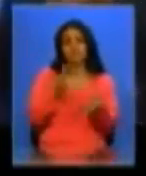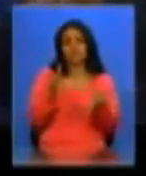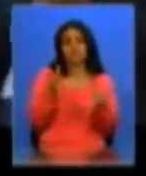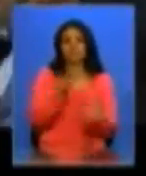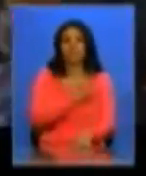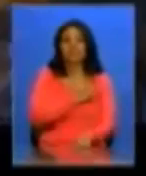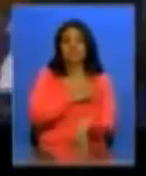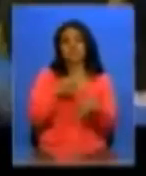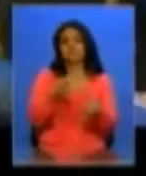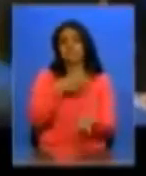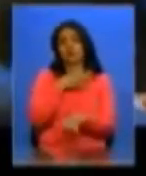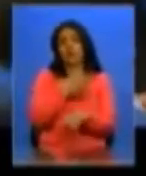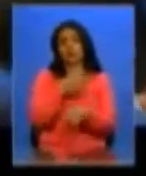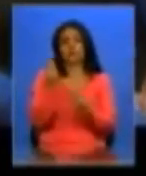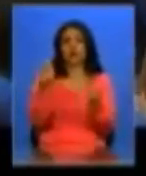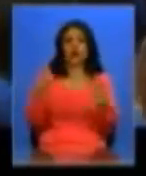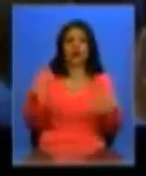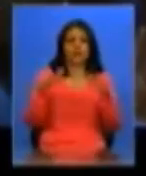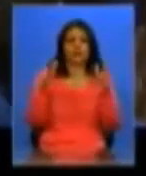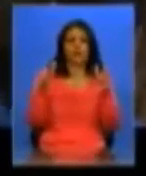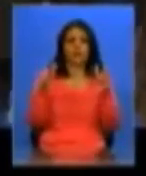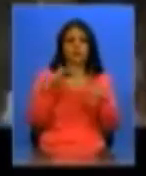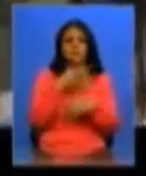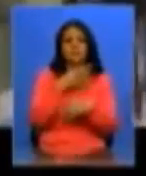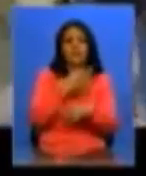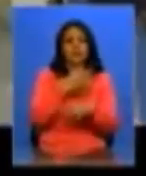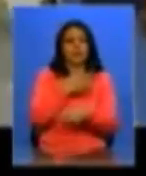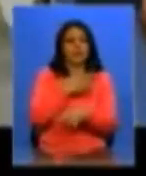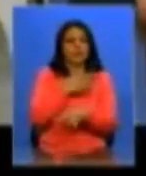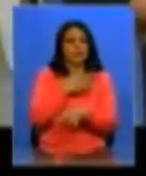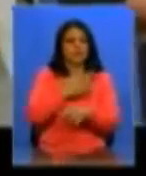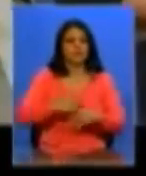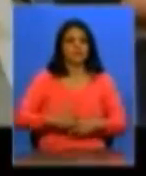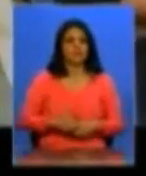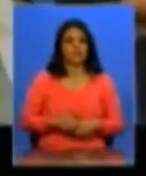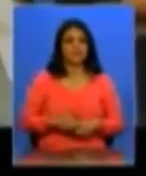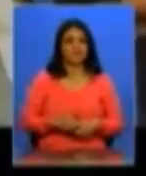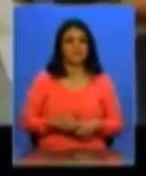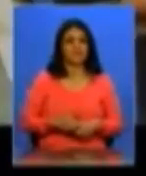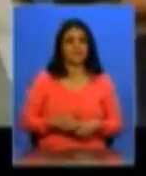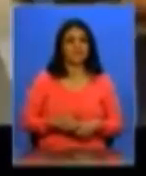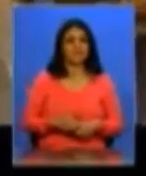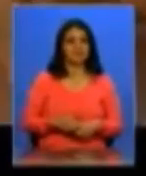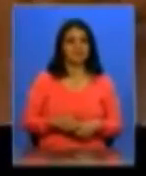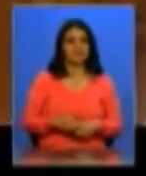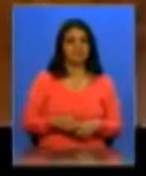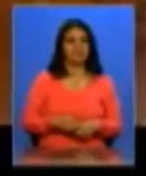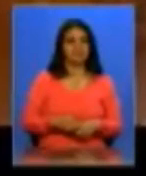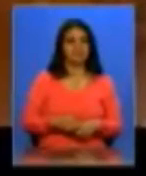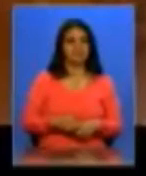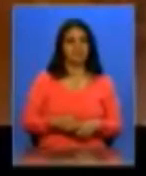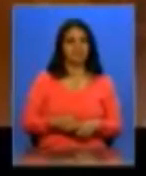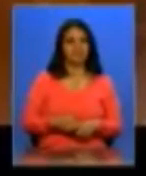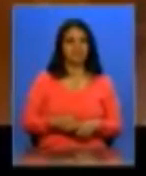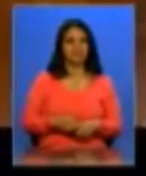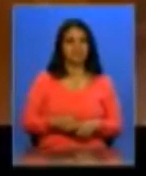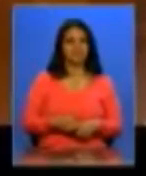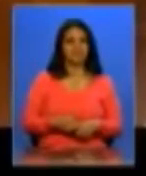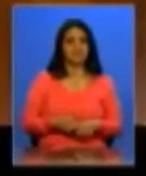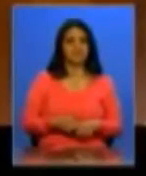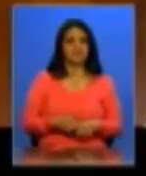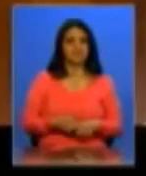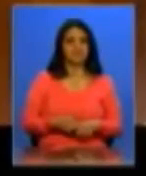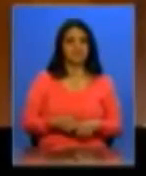estar con jóvenes, con profesores, pues me renueva el alma. Les digo siempre esto porque es verdad, ¿no? Me renueva el alma, me llena de